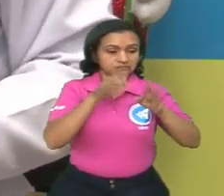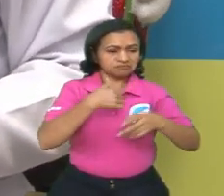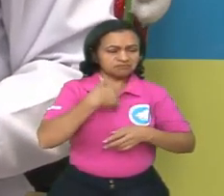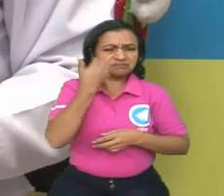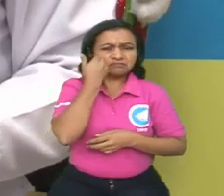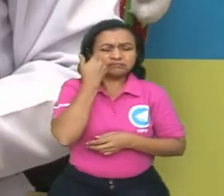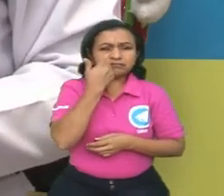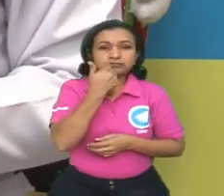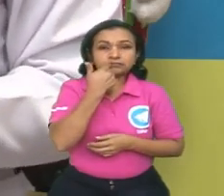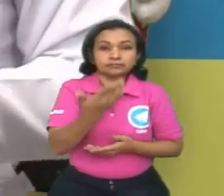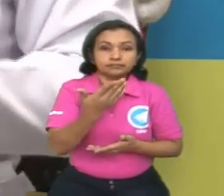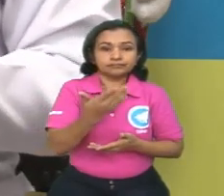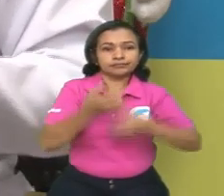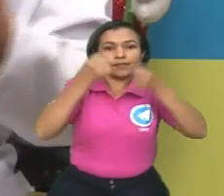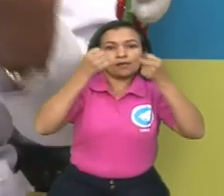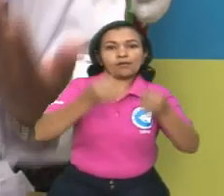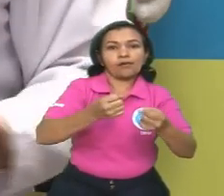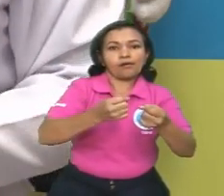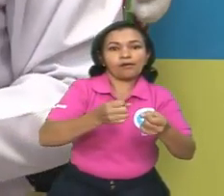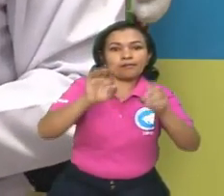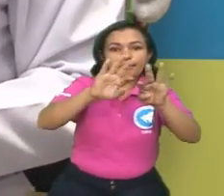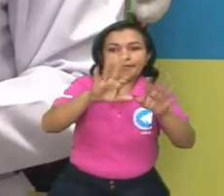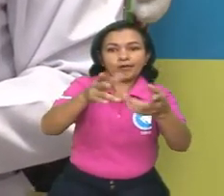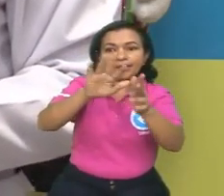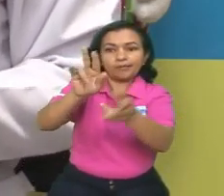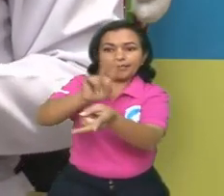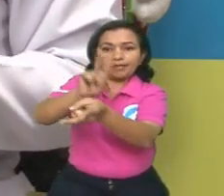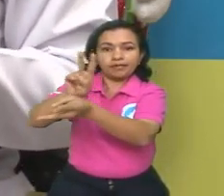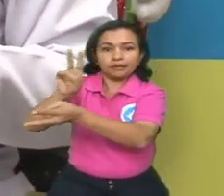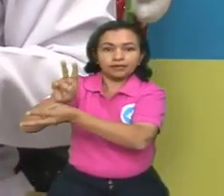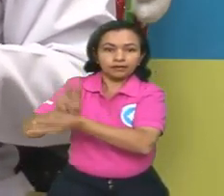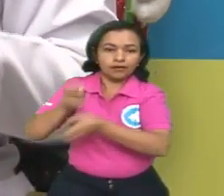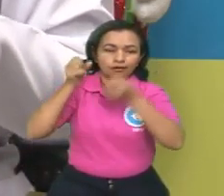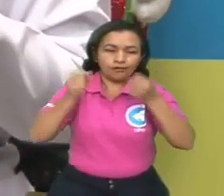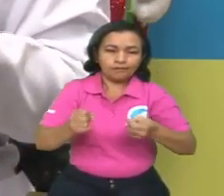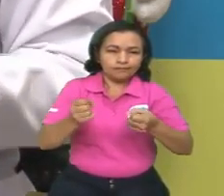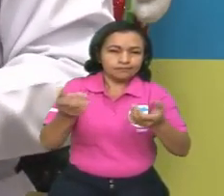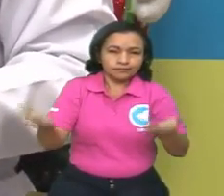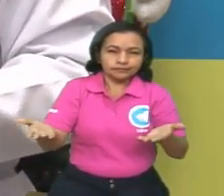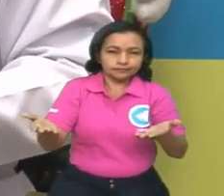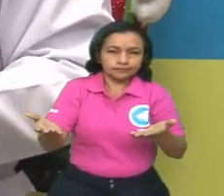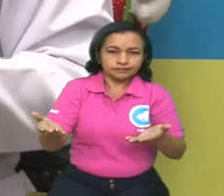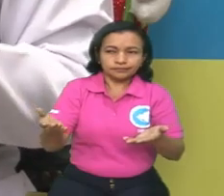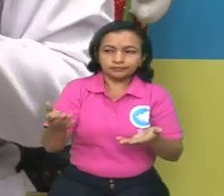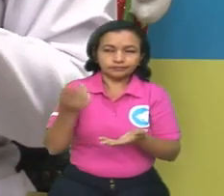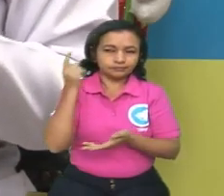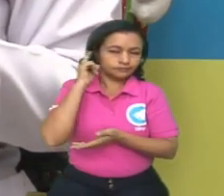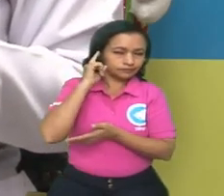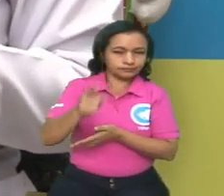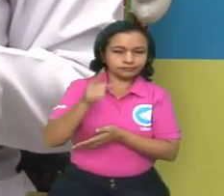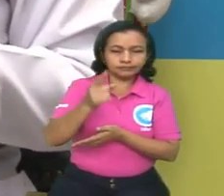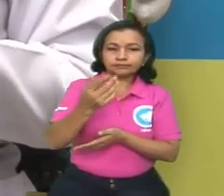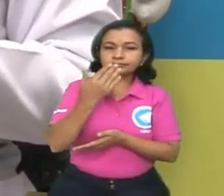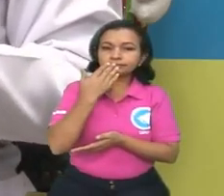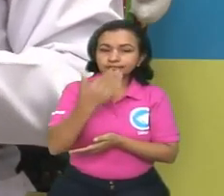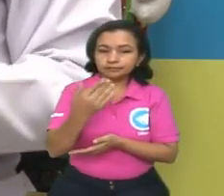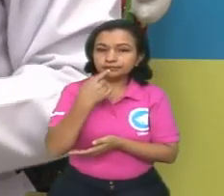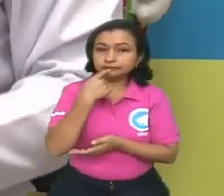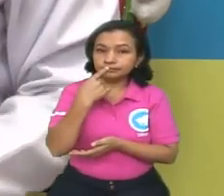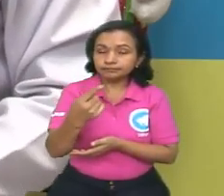tengo esto? Pero es que el esposo tiene múltiples parejas sexuales. Entonces, no se trata de juzgar, se trata de ser honesto y se trata